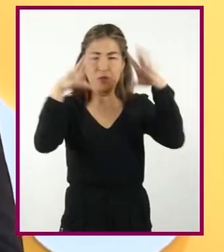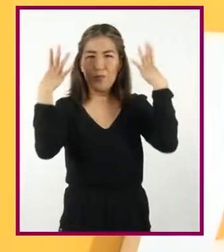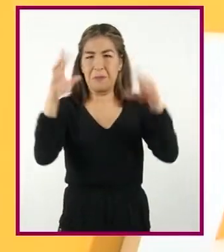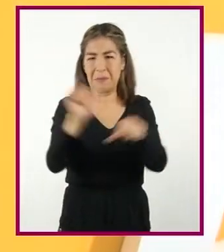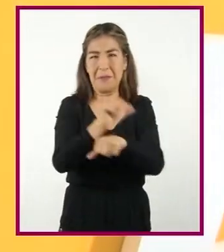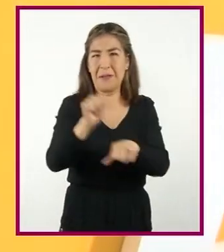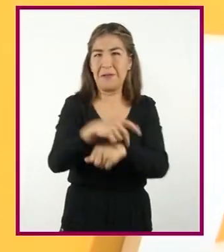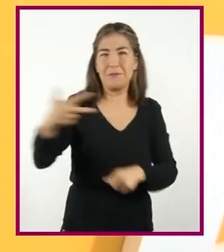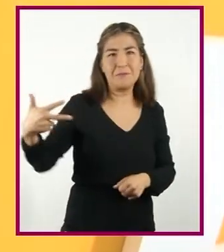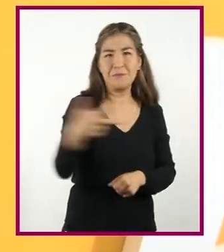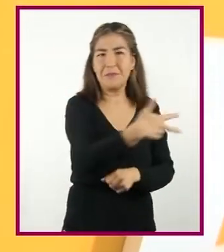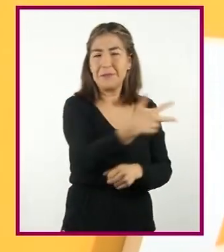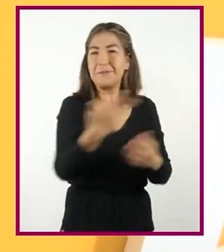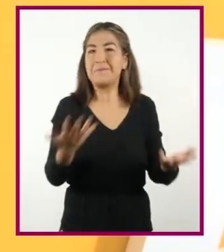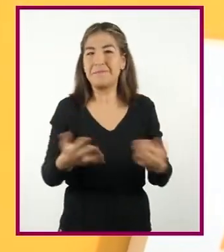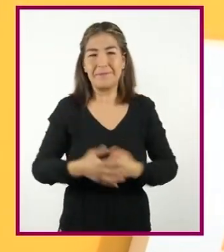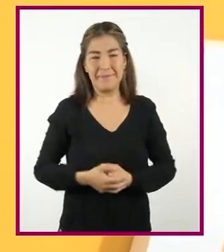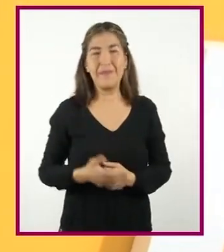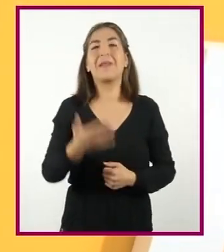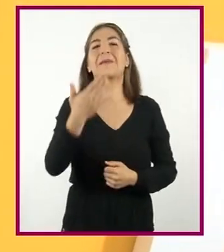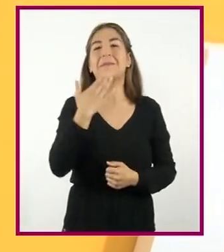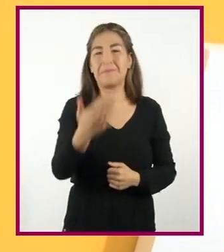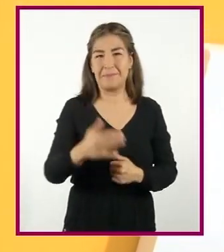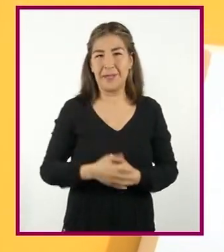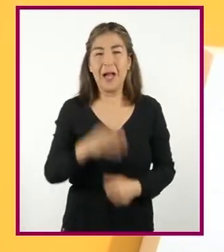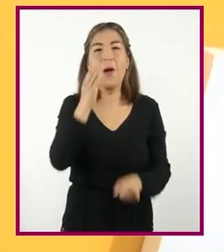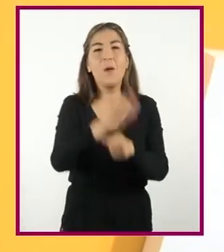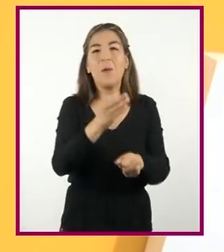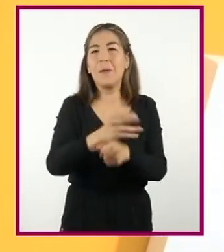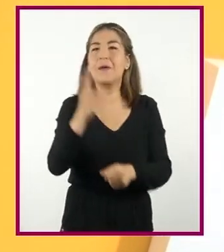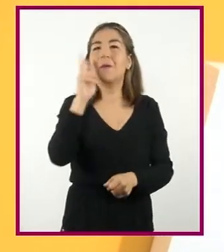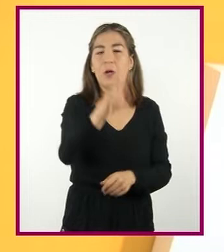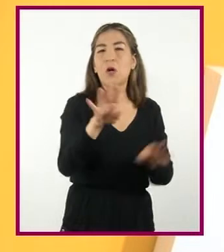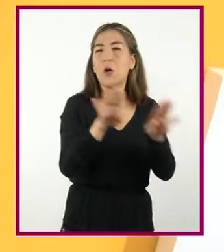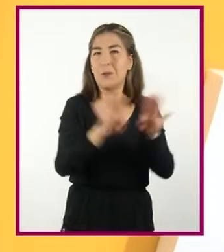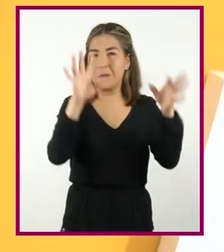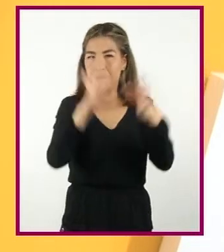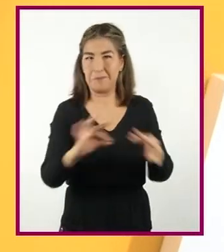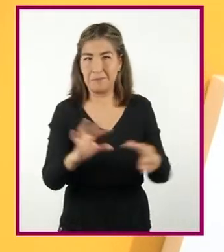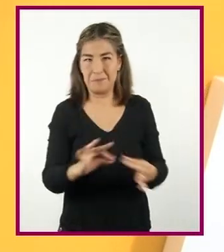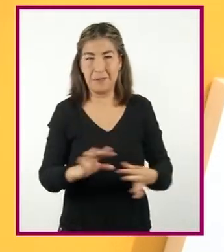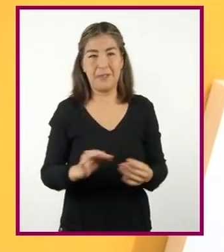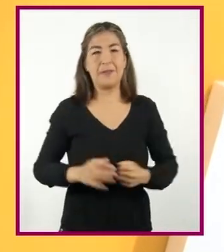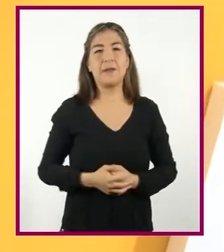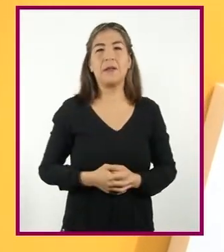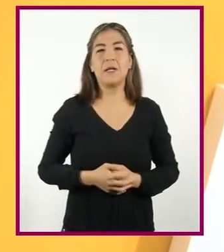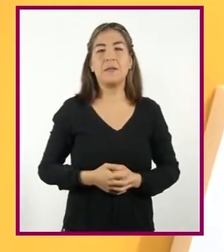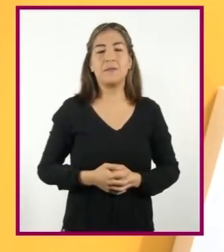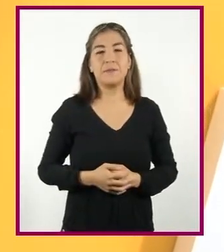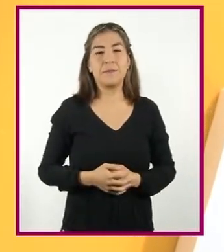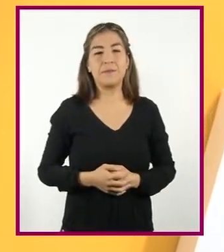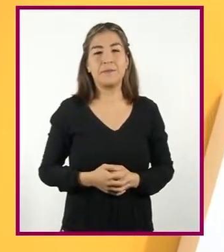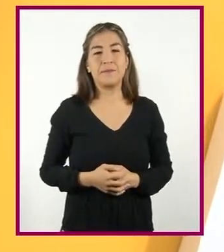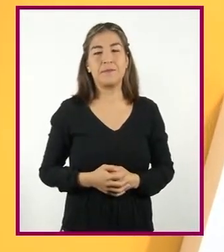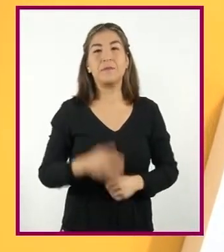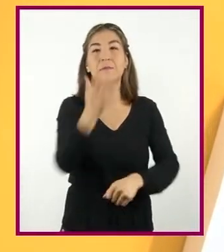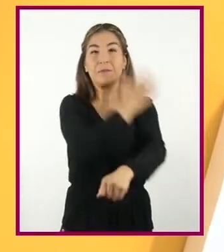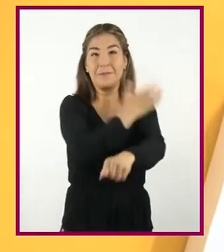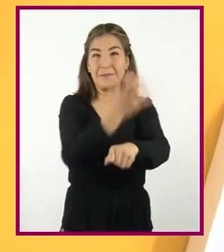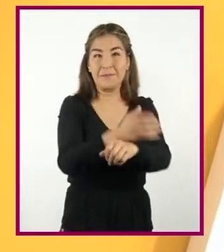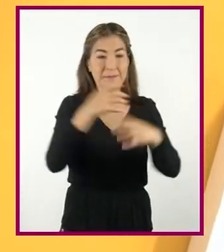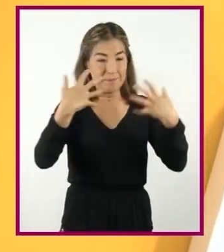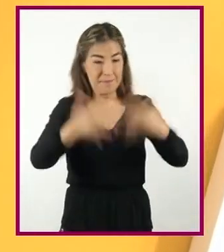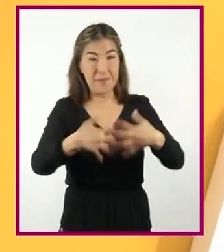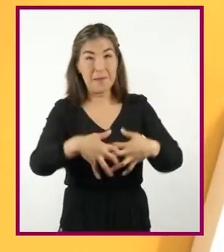automóviles? Muy bien, conozcamos el planteamiento. Las compañías fabricantes de automóviles